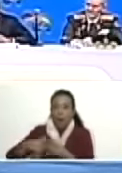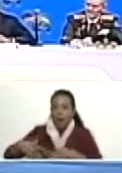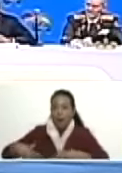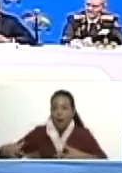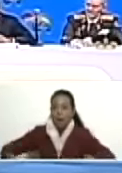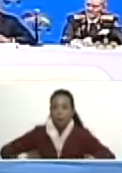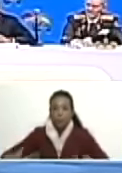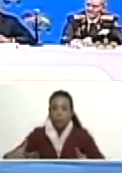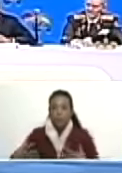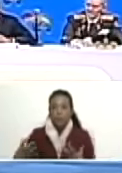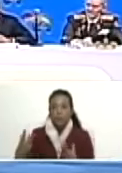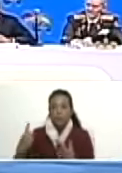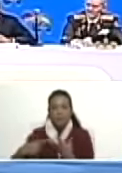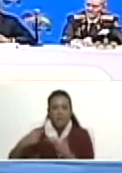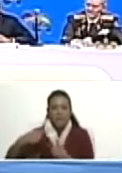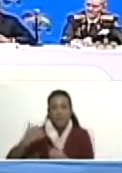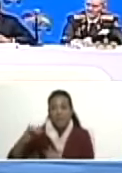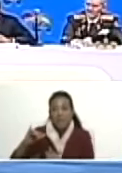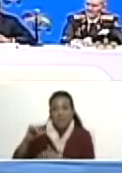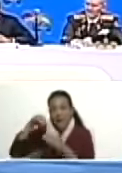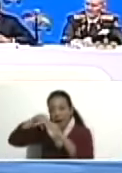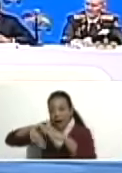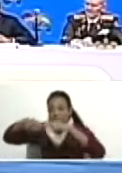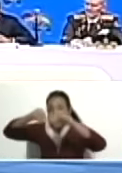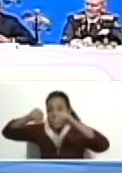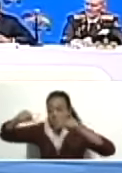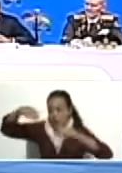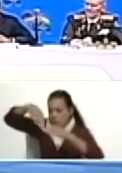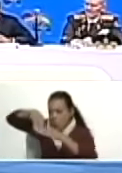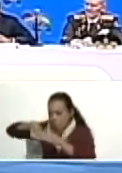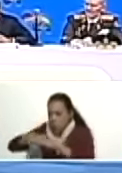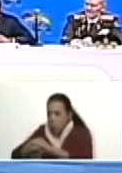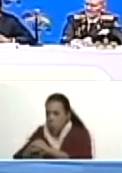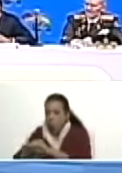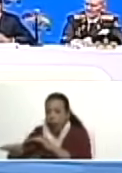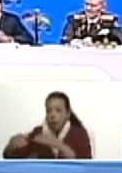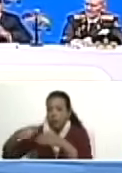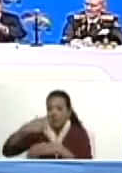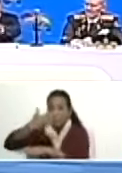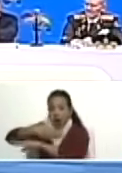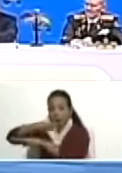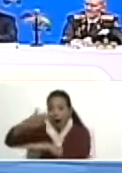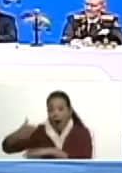riquezas que hay en el territorio y más allá del territorio,